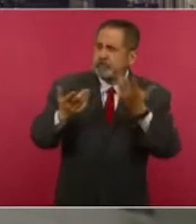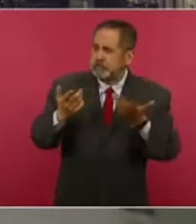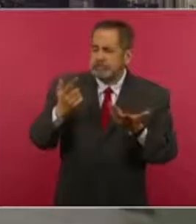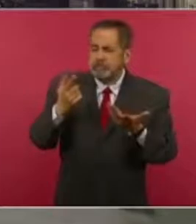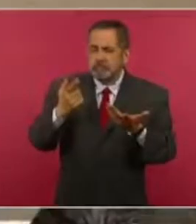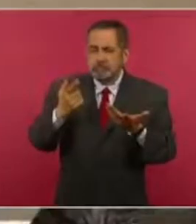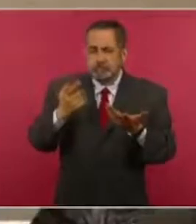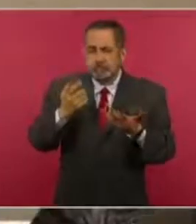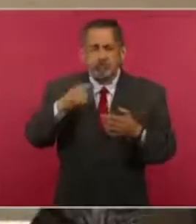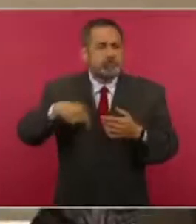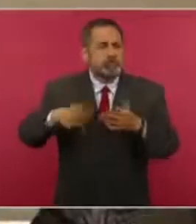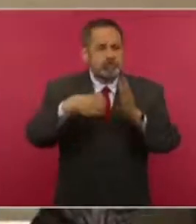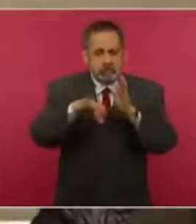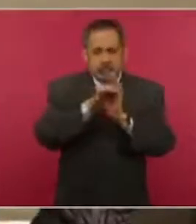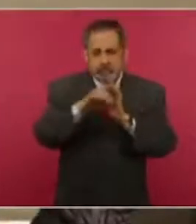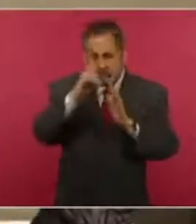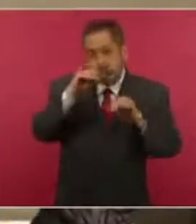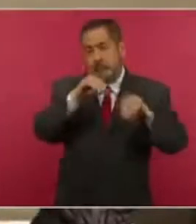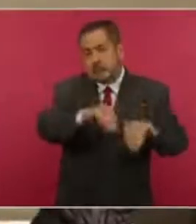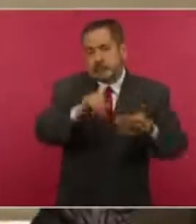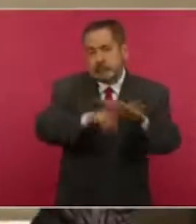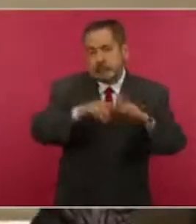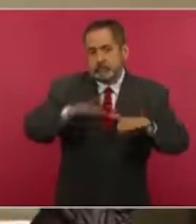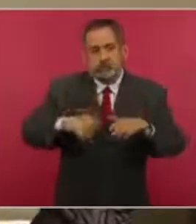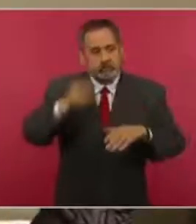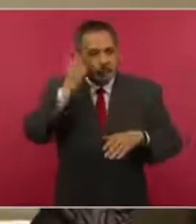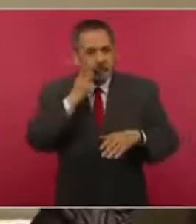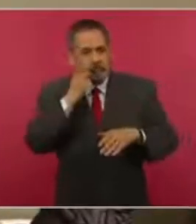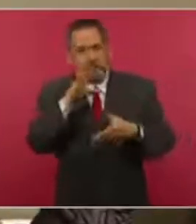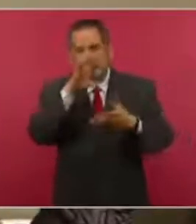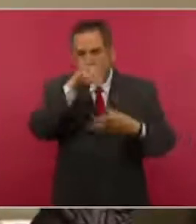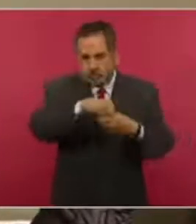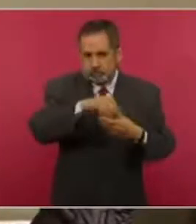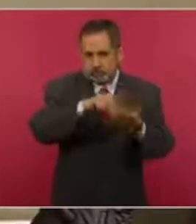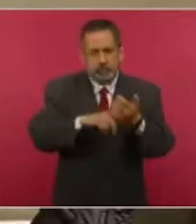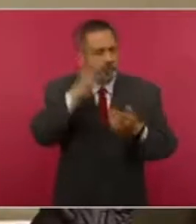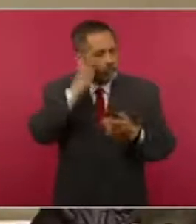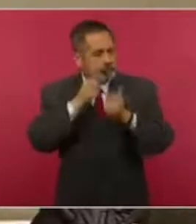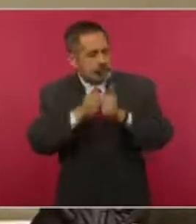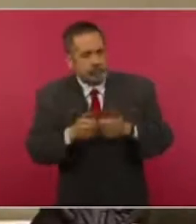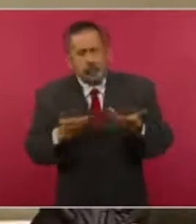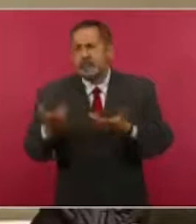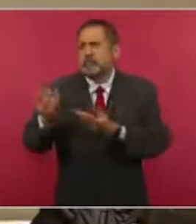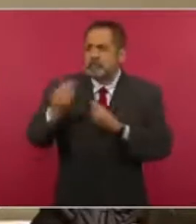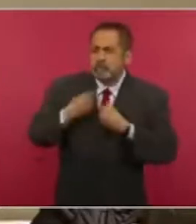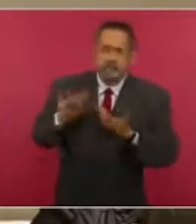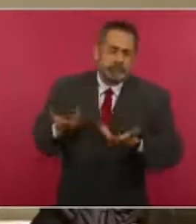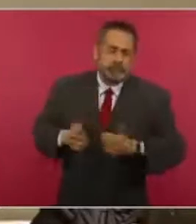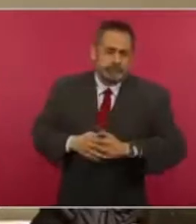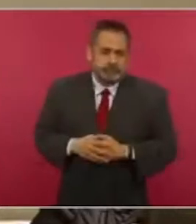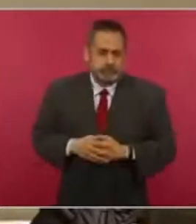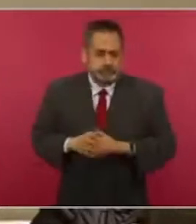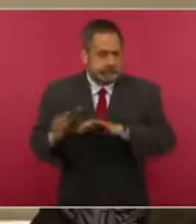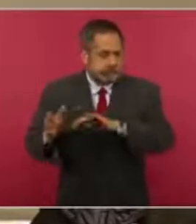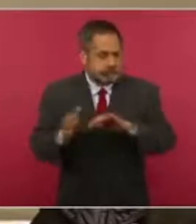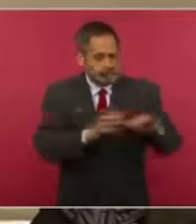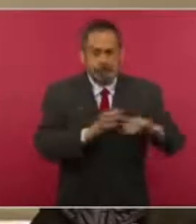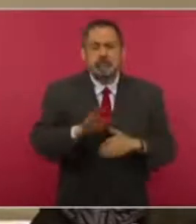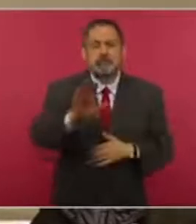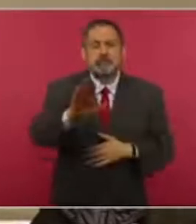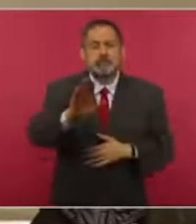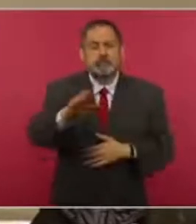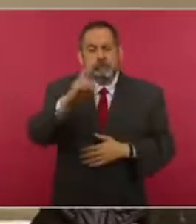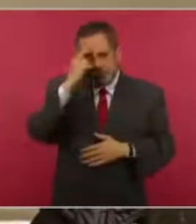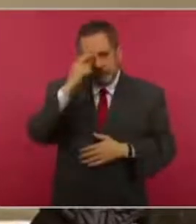habitaciones, porque ellos están ahí de tiempo completo, ahí duermen y todo. En otro tema, presidente, quedó pendiente